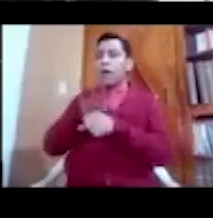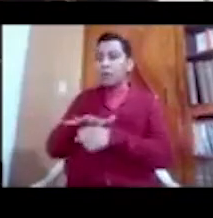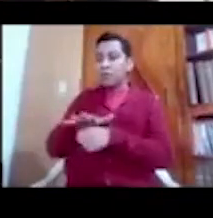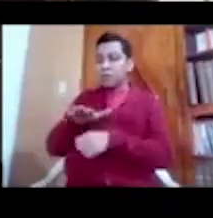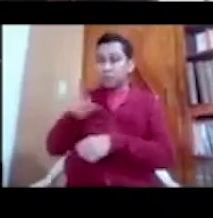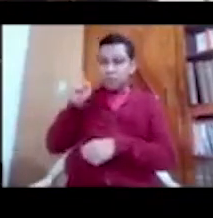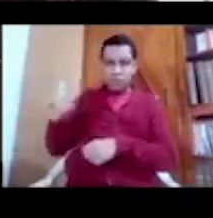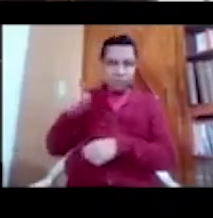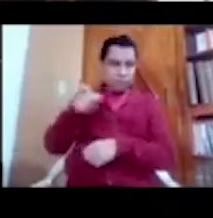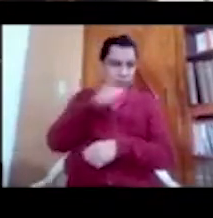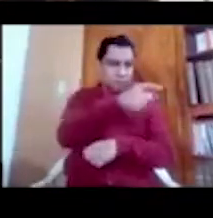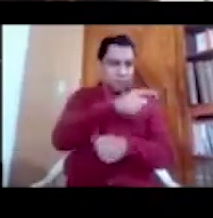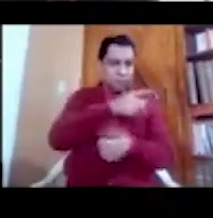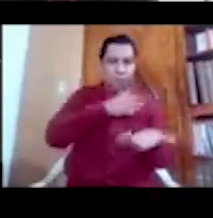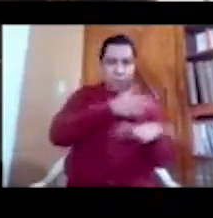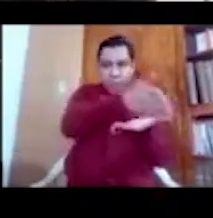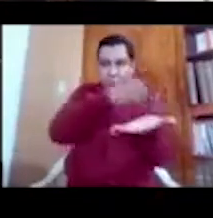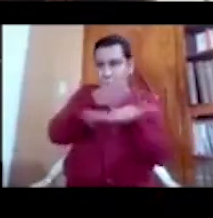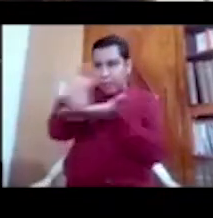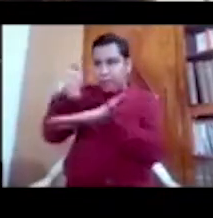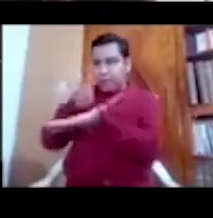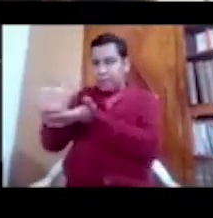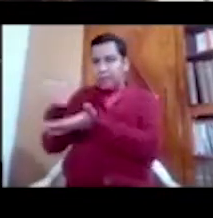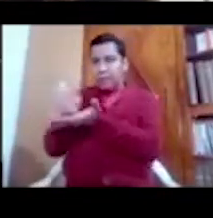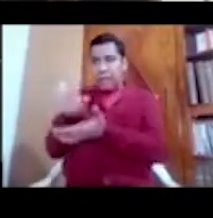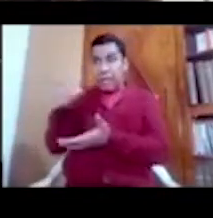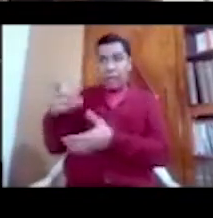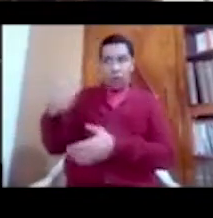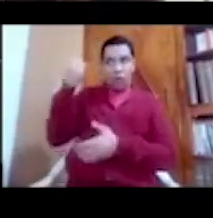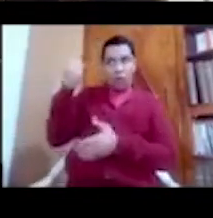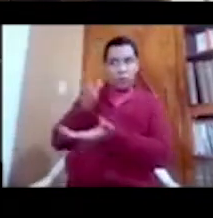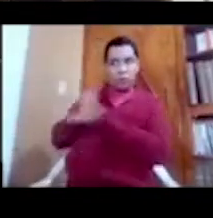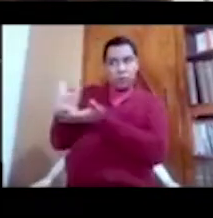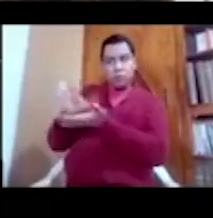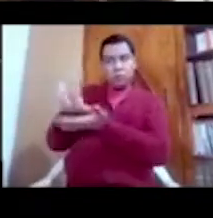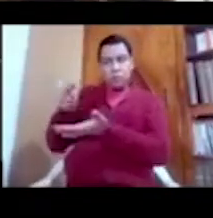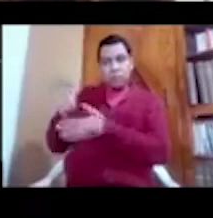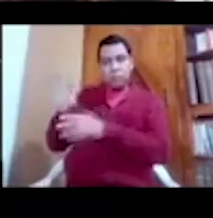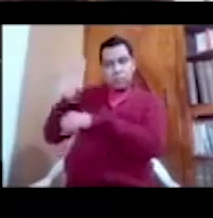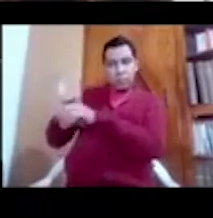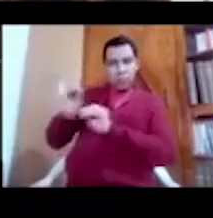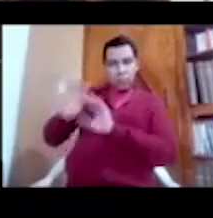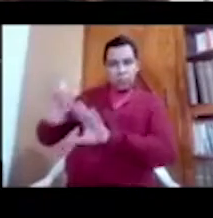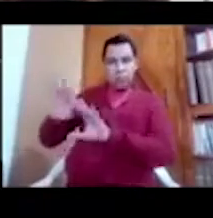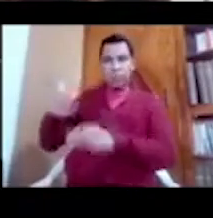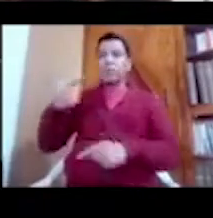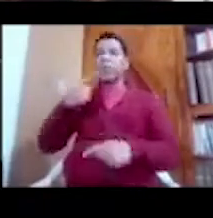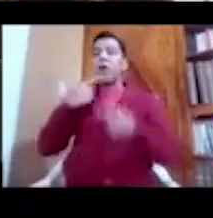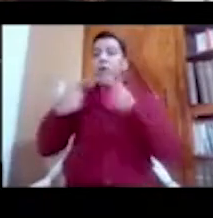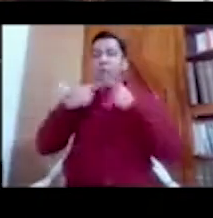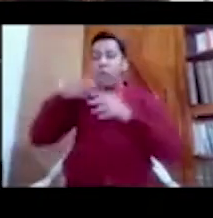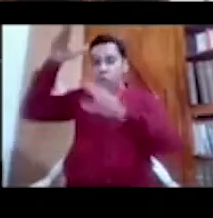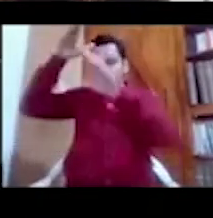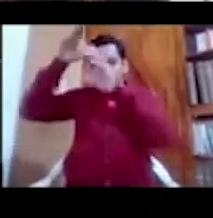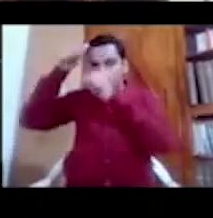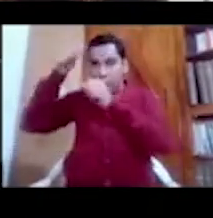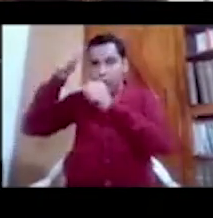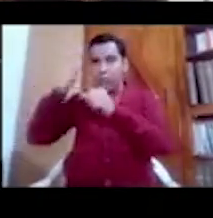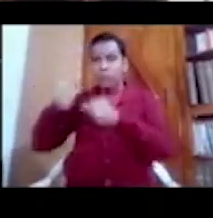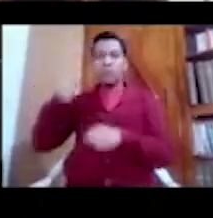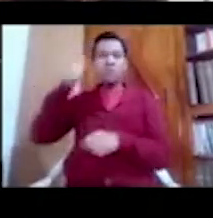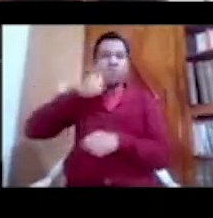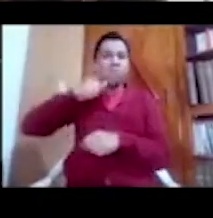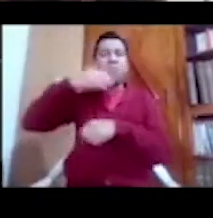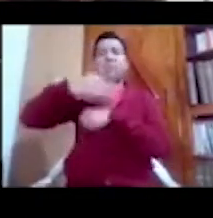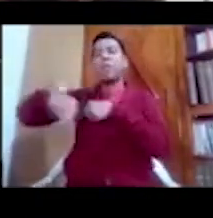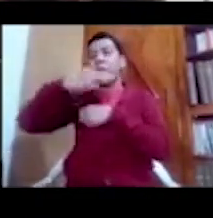muy fuertes con los que no conviene meterse demasiado. Entonces, hay negociaciones, hay acuerdos, que siempre son temporales,